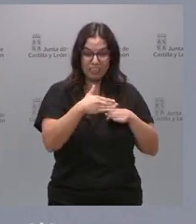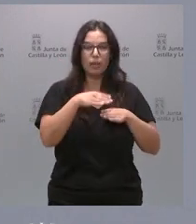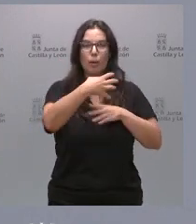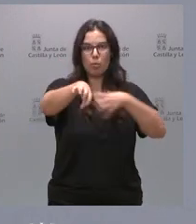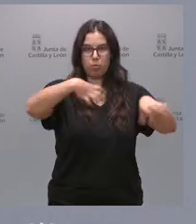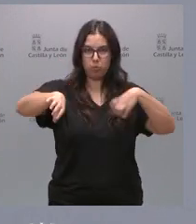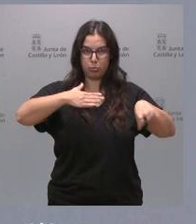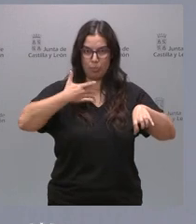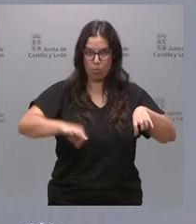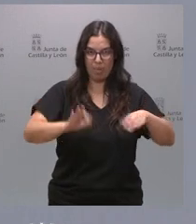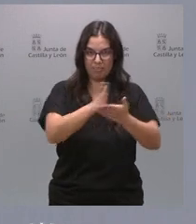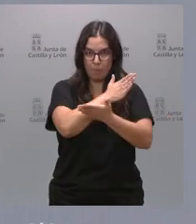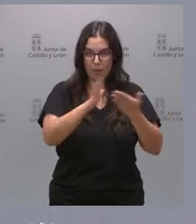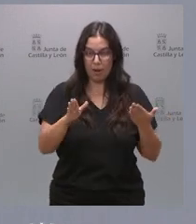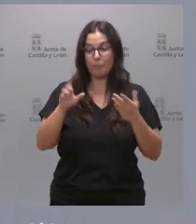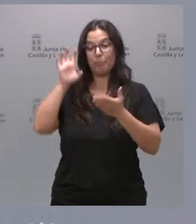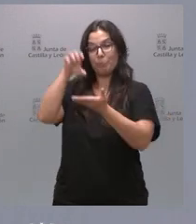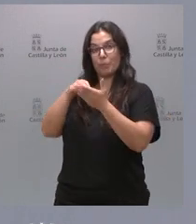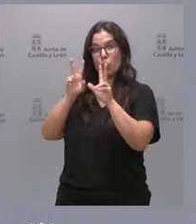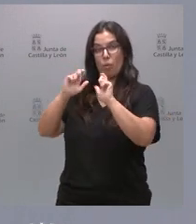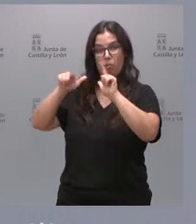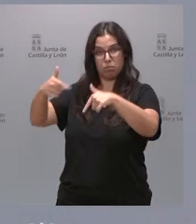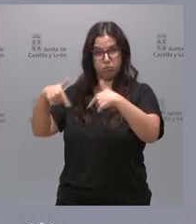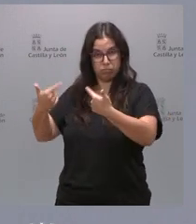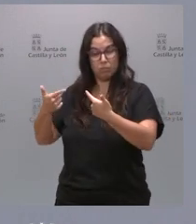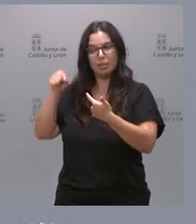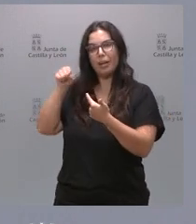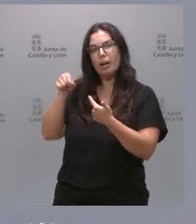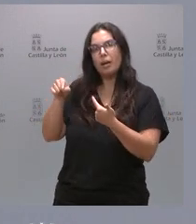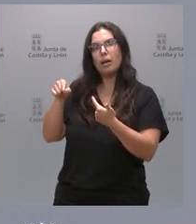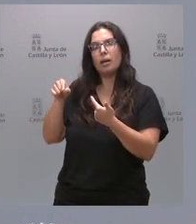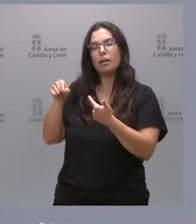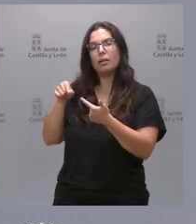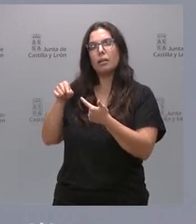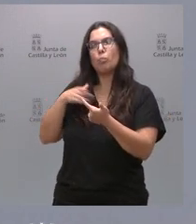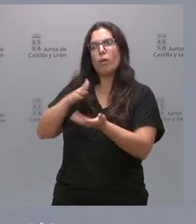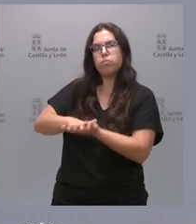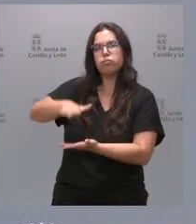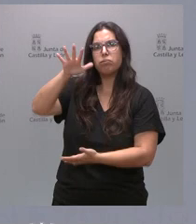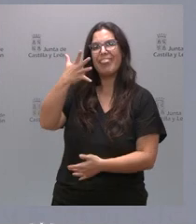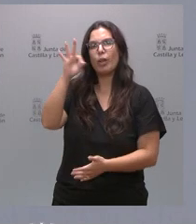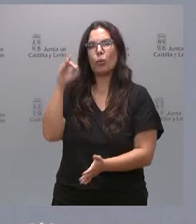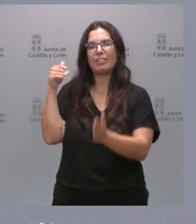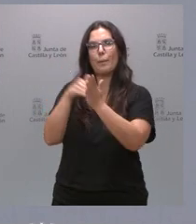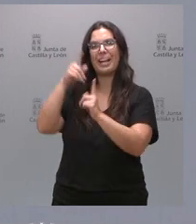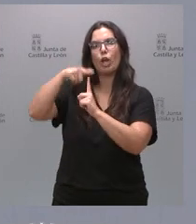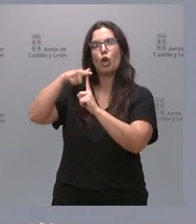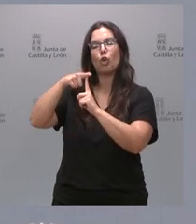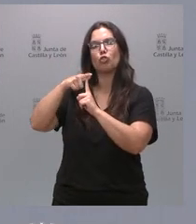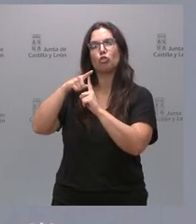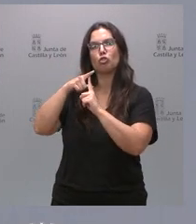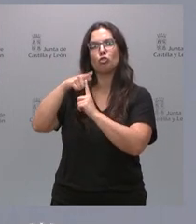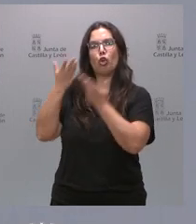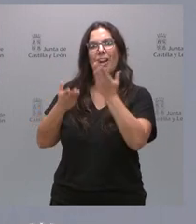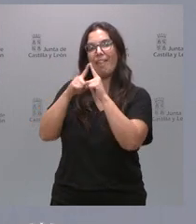de rechazos tiene la posibilidad de vertido aproximada de 50.000 toneladas anuales y va